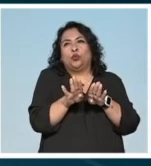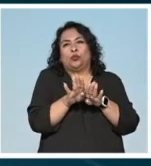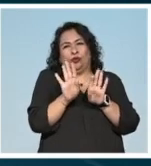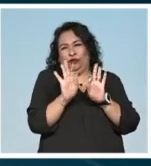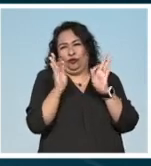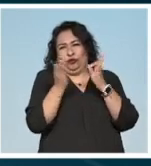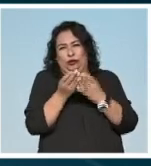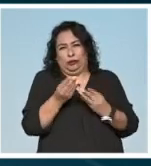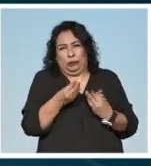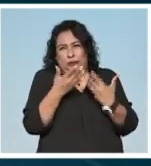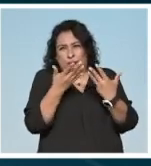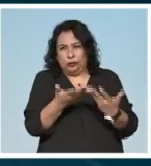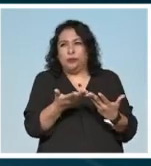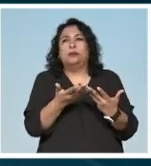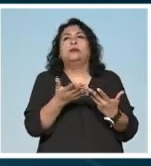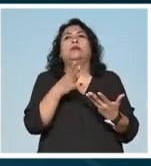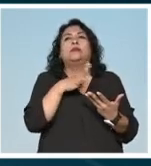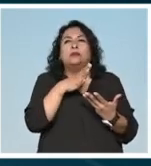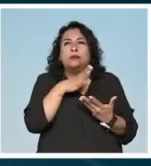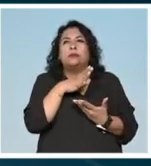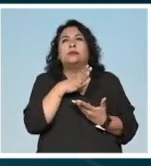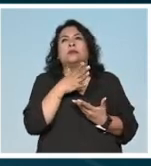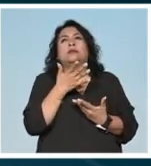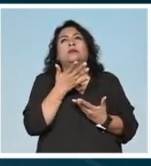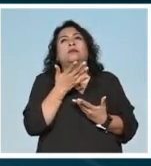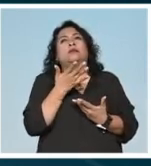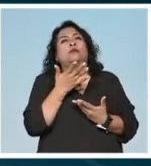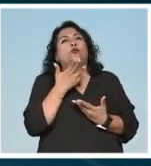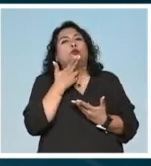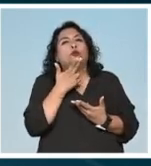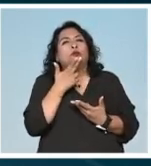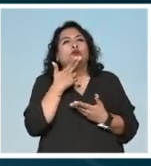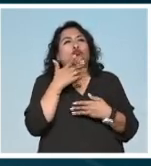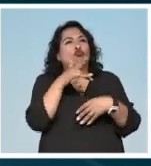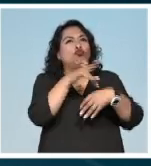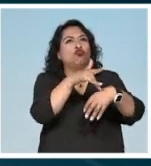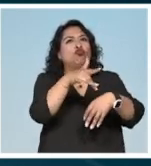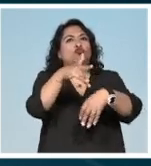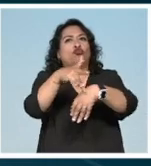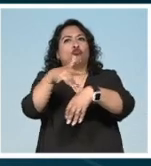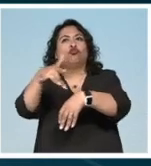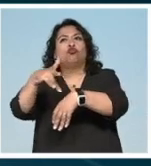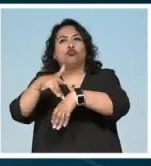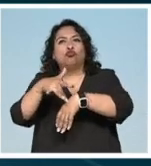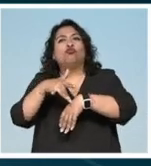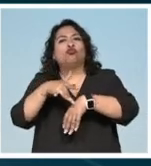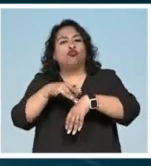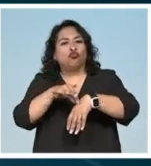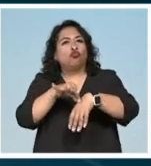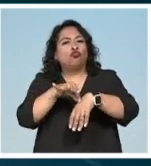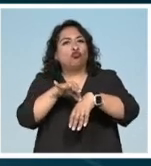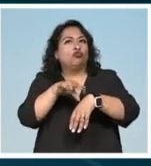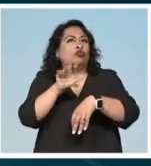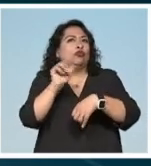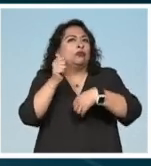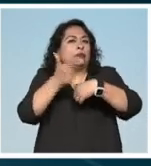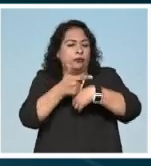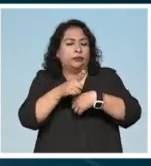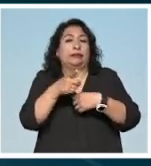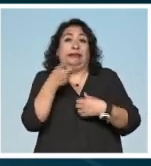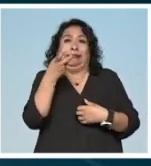formas poéticas producen un ejercicio de tangibilidad o un mecanismo de hacer tangible algo. Y